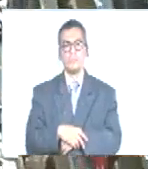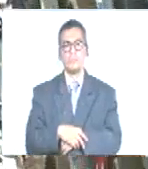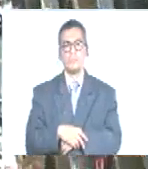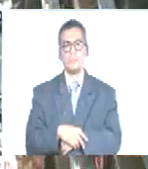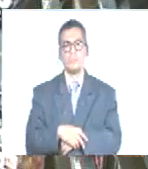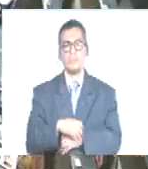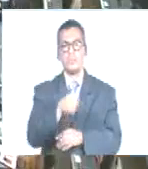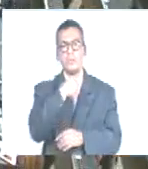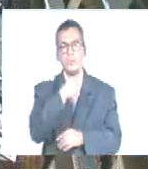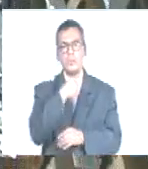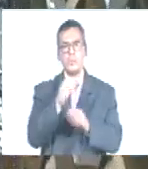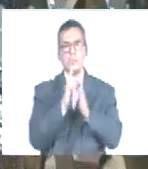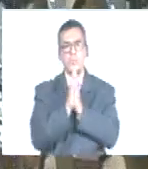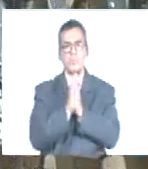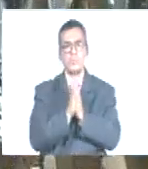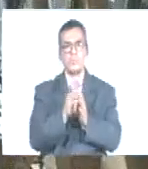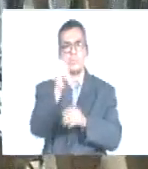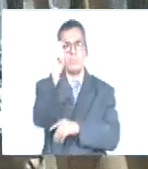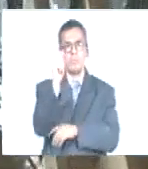Micrófono para el diputado.